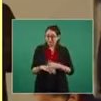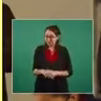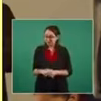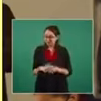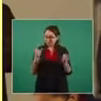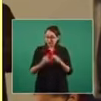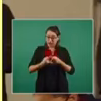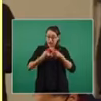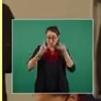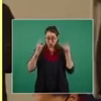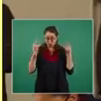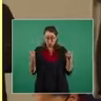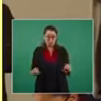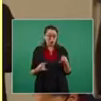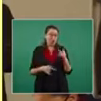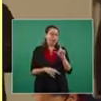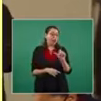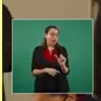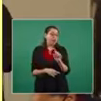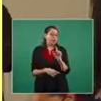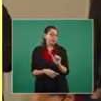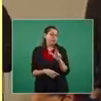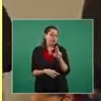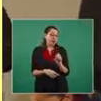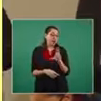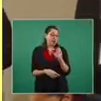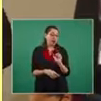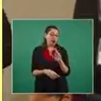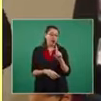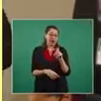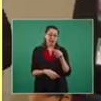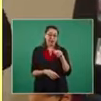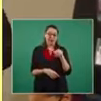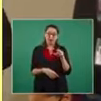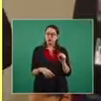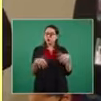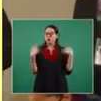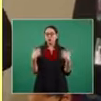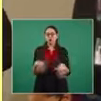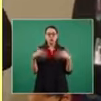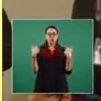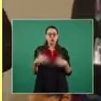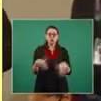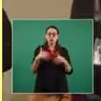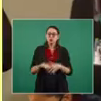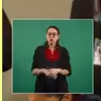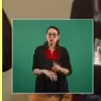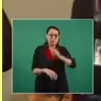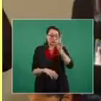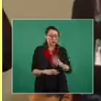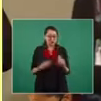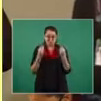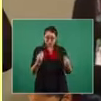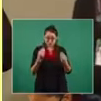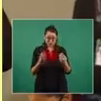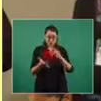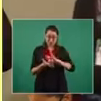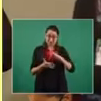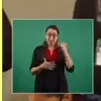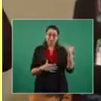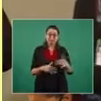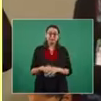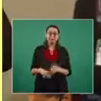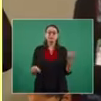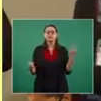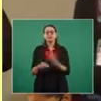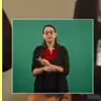Tenemos una deuda con él, efectivamente. Porque abrieron ustedes los brazos al conocimiento, muchos españoles que vinieron de aquella España muy